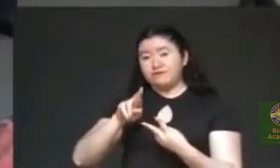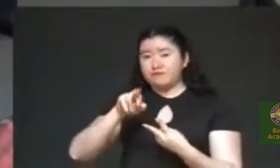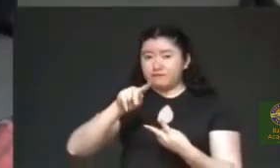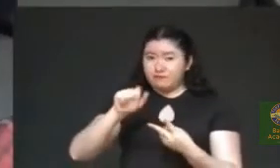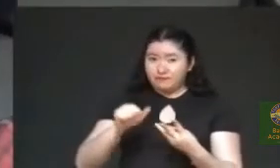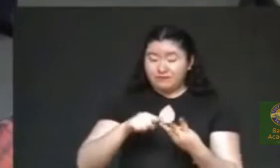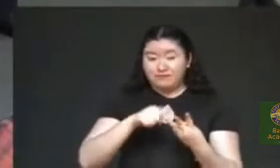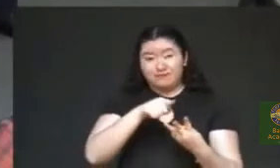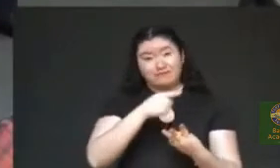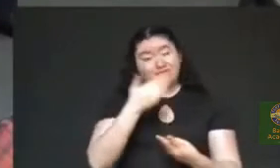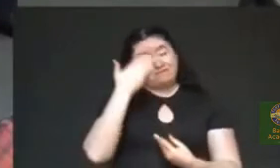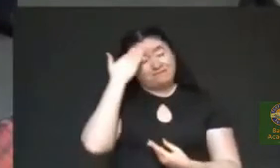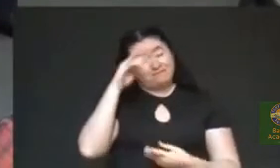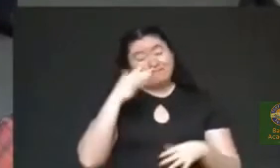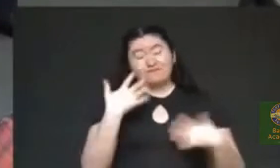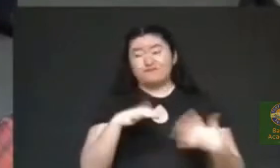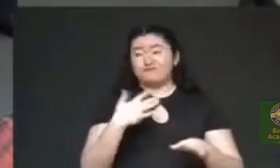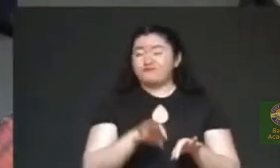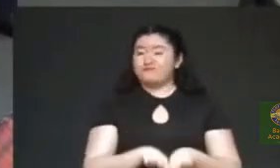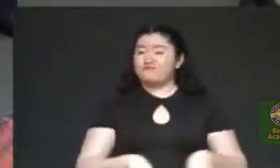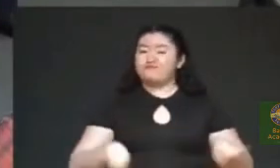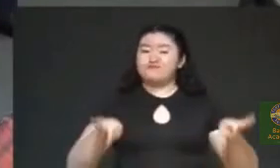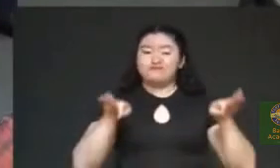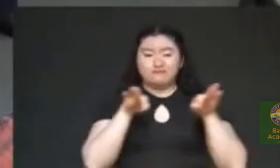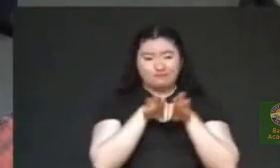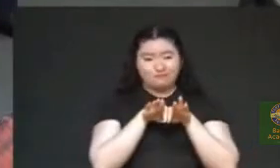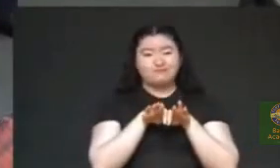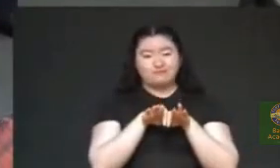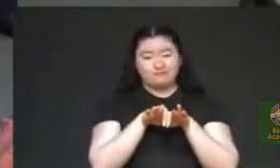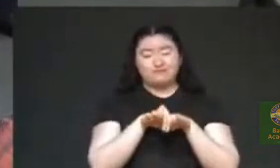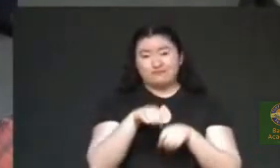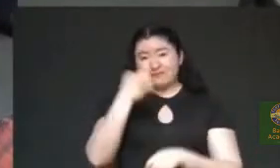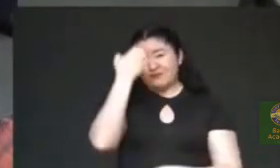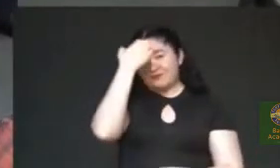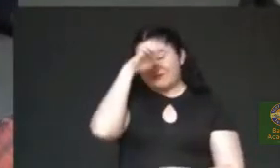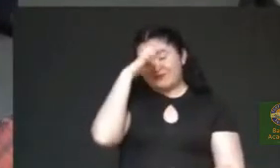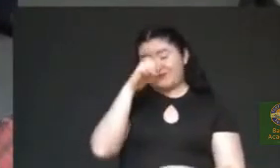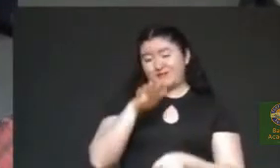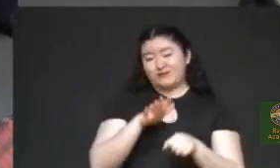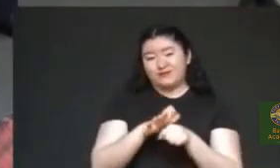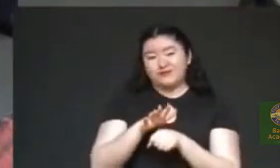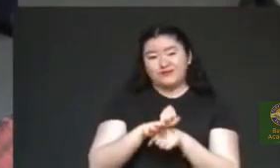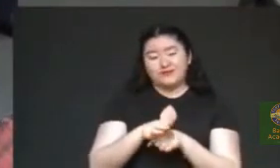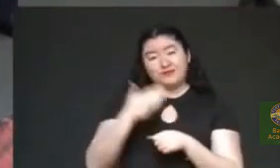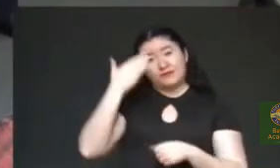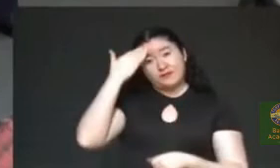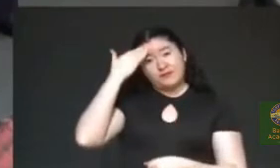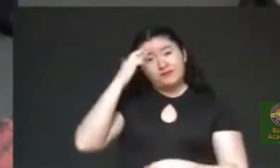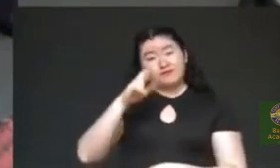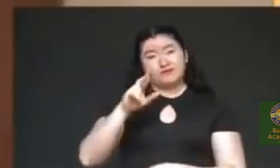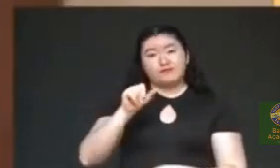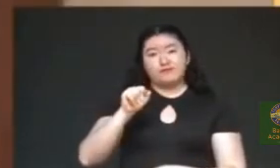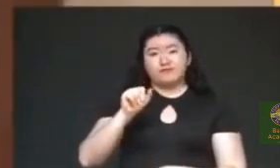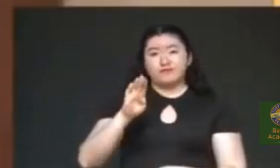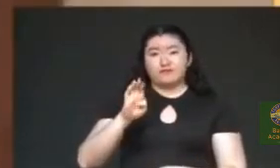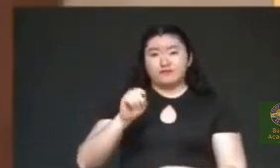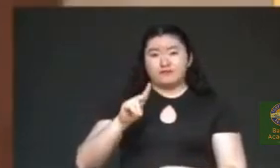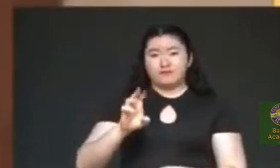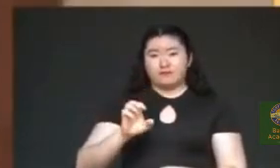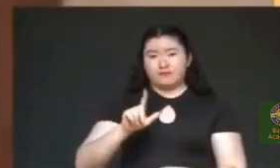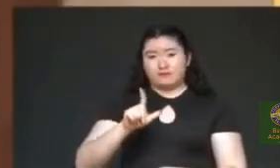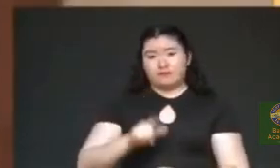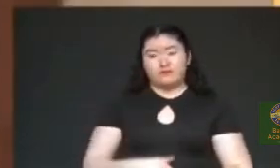destacado en la escuela y además un gran experto en educación, el maestro Sabdiel. Si nos permite, es muy